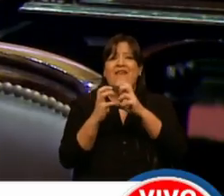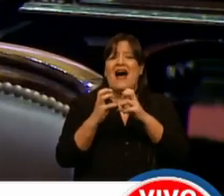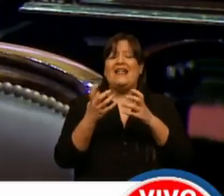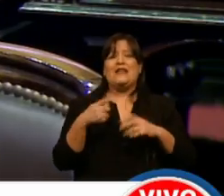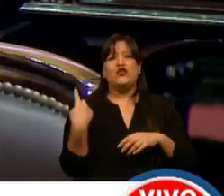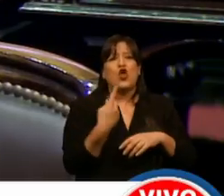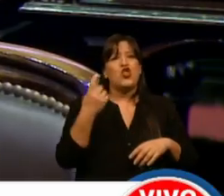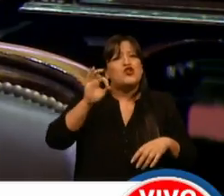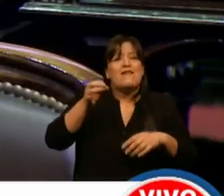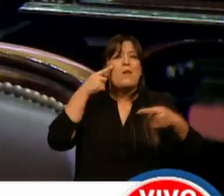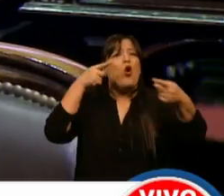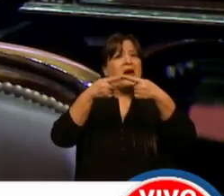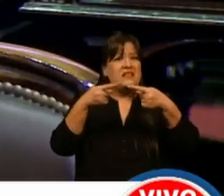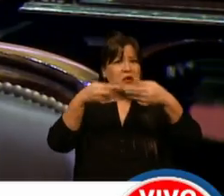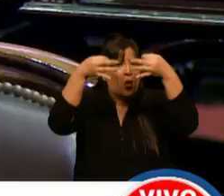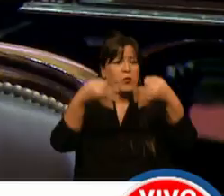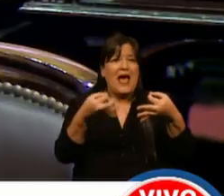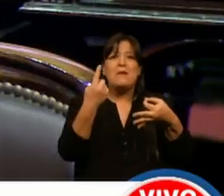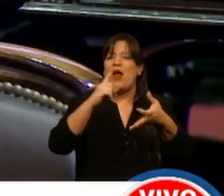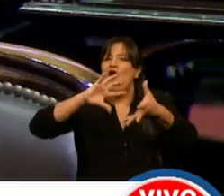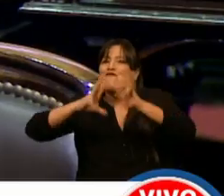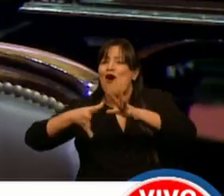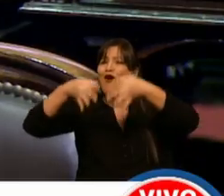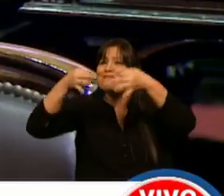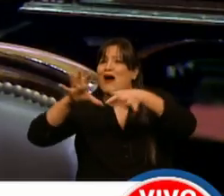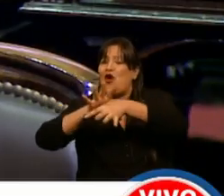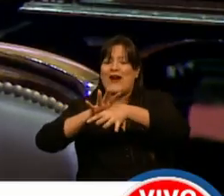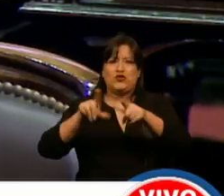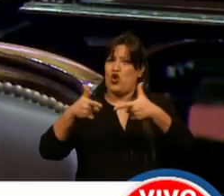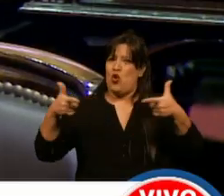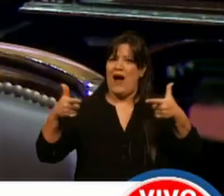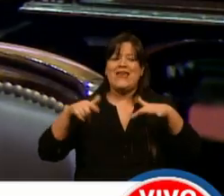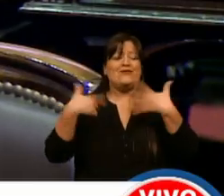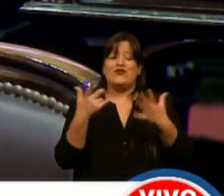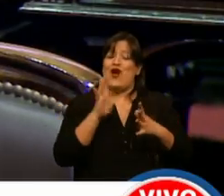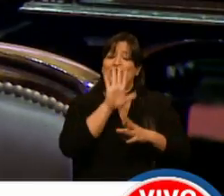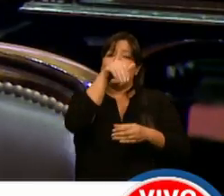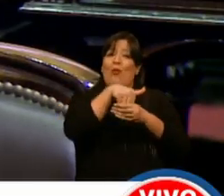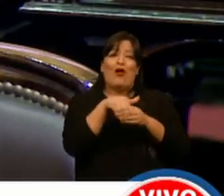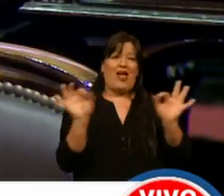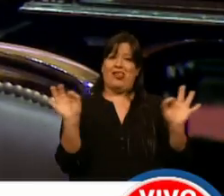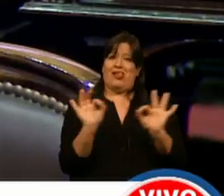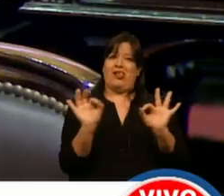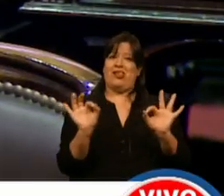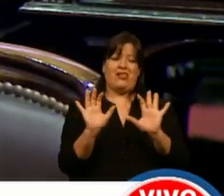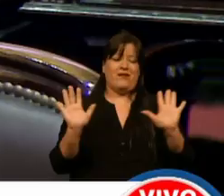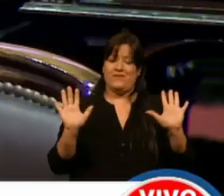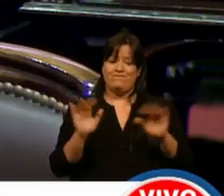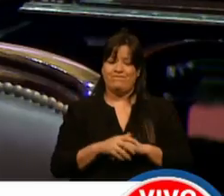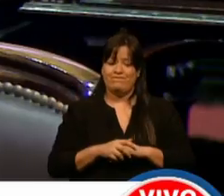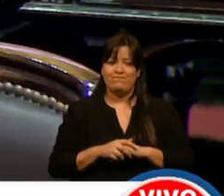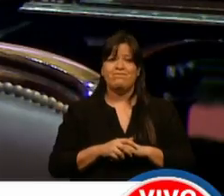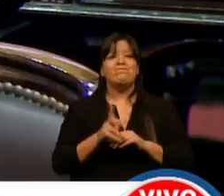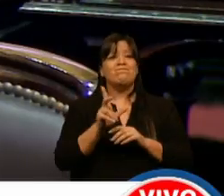tenemos que el objetivo es noble pero las formas no son las correctas nos vamos a obtener así que un